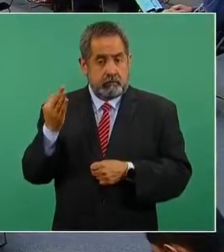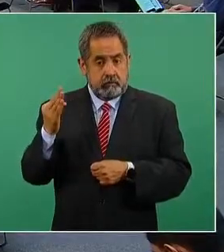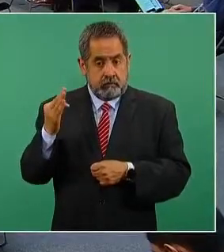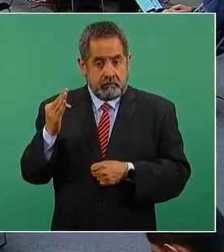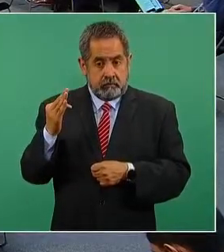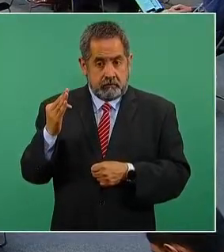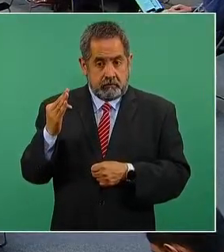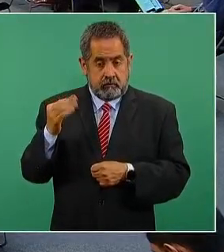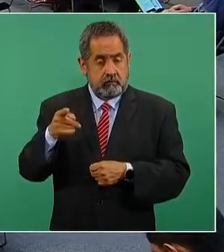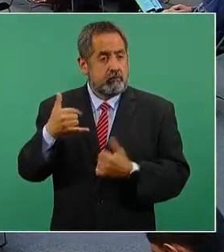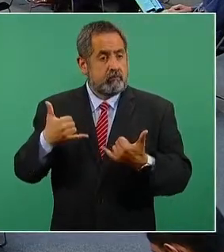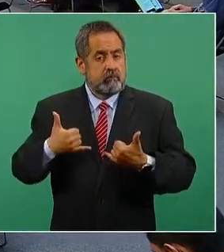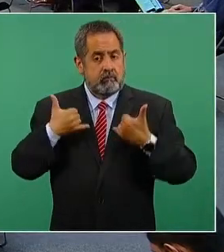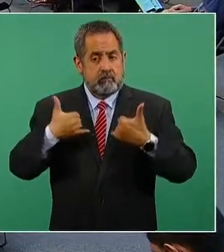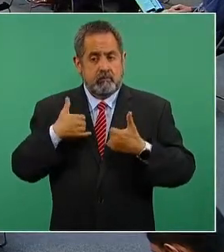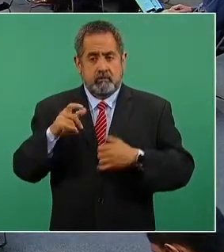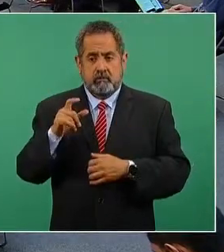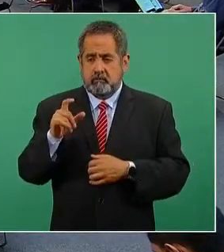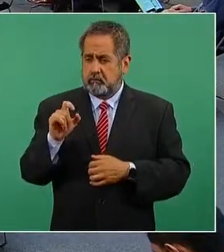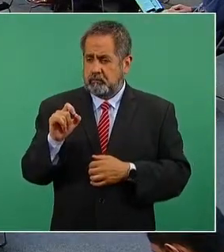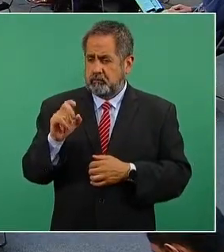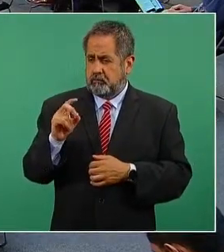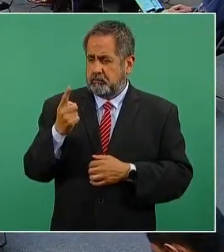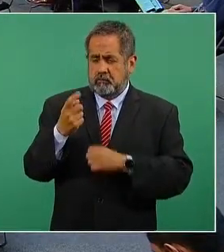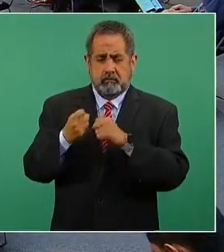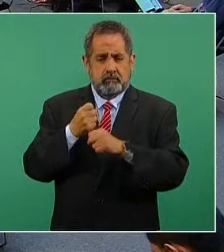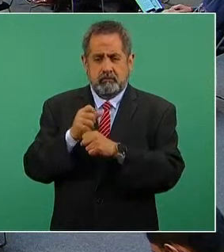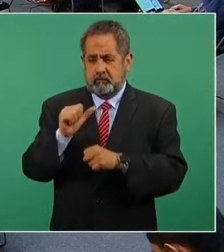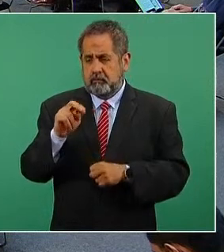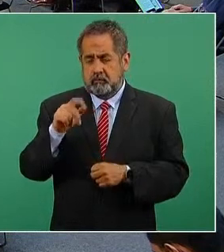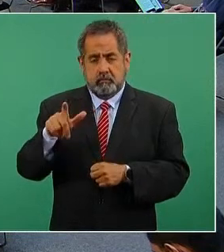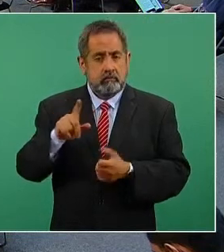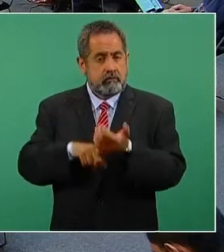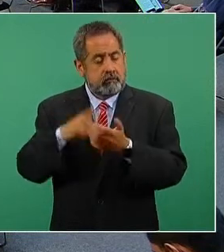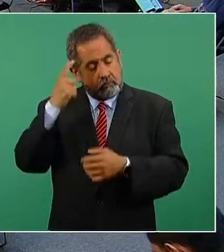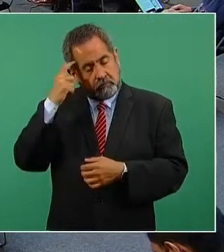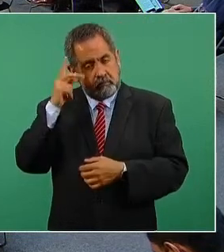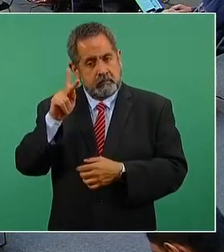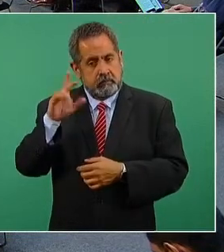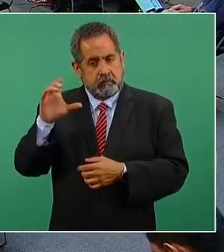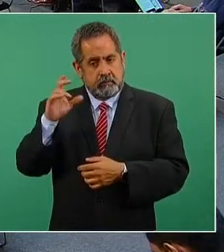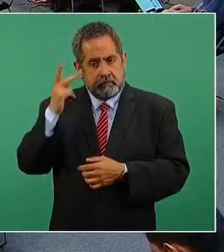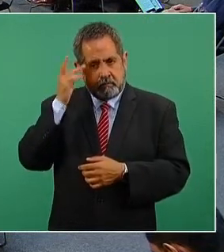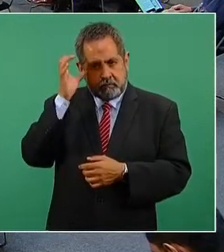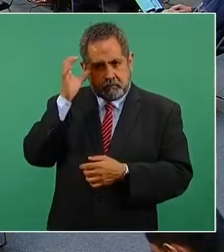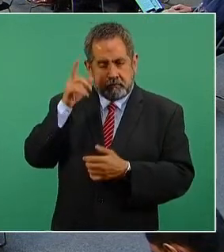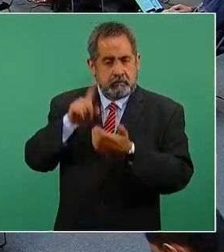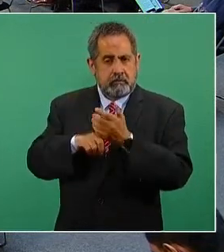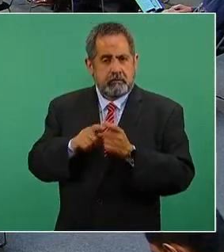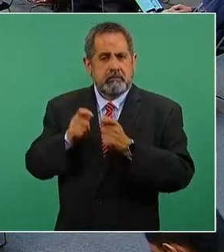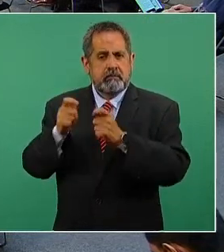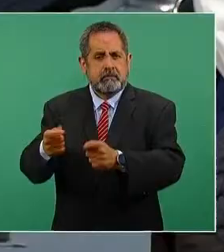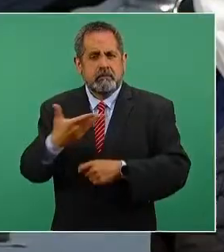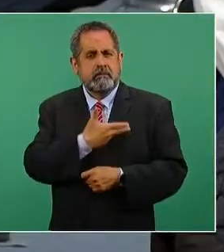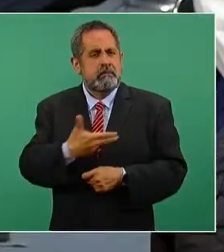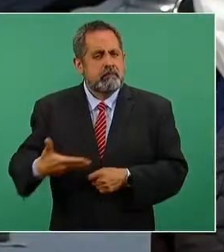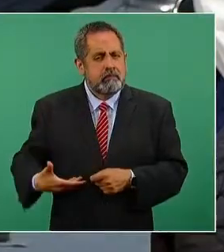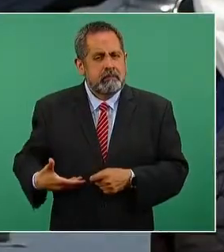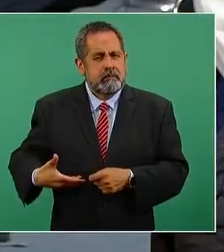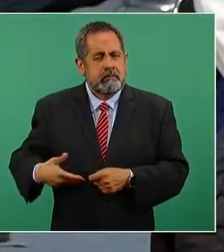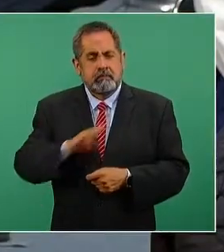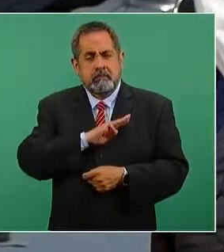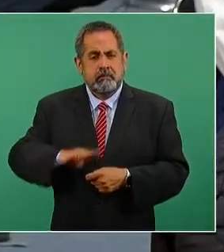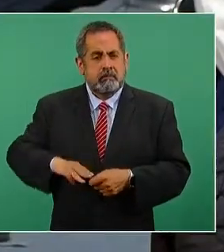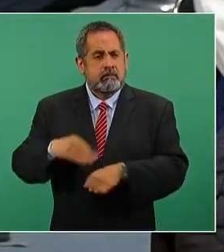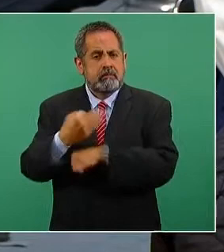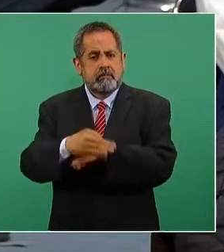pasado un joven de 31 años, Ángel Hernández, con parálisis cerebral, asumió el cargo de presidente municipal